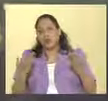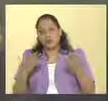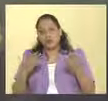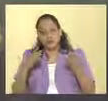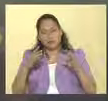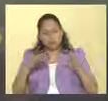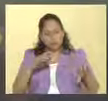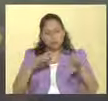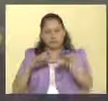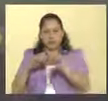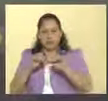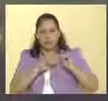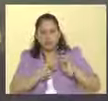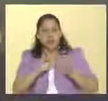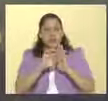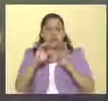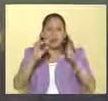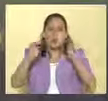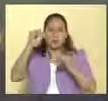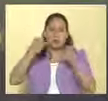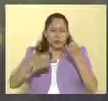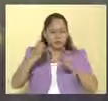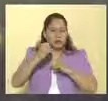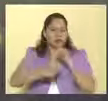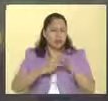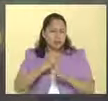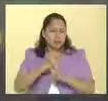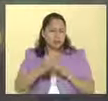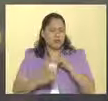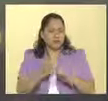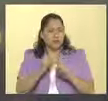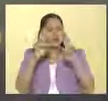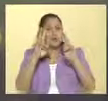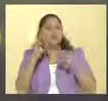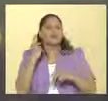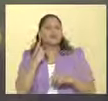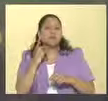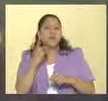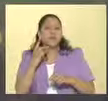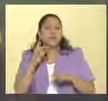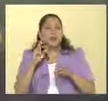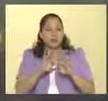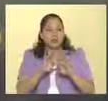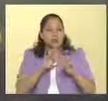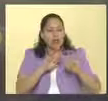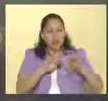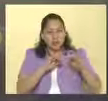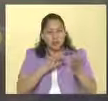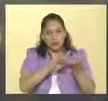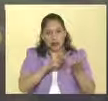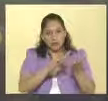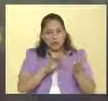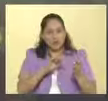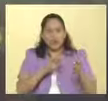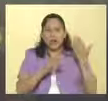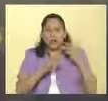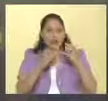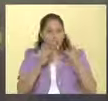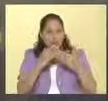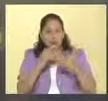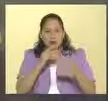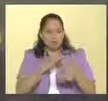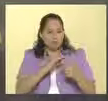poder. La Suprema Corte, que durante muchos años en materia política prácticamente fue un cero a la izquierda, hoy es un auténtico poder, es